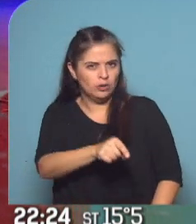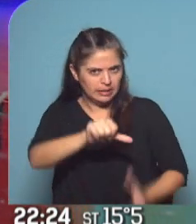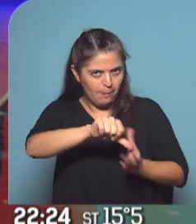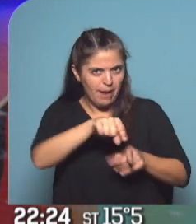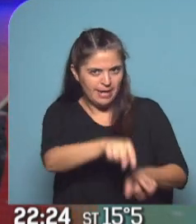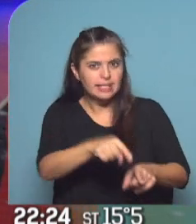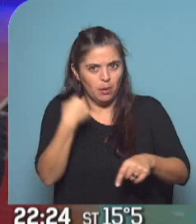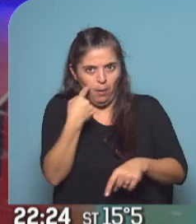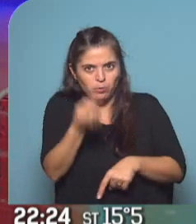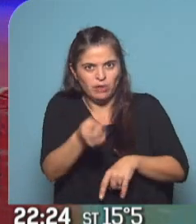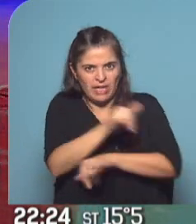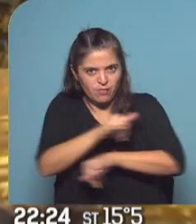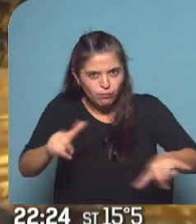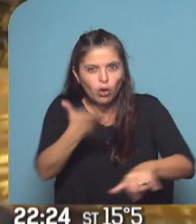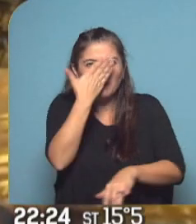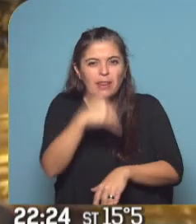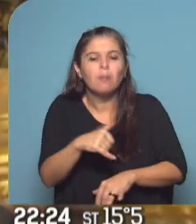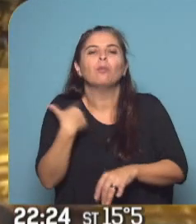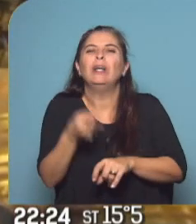conversamos con un invitado especial